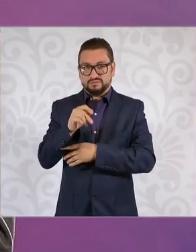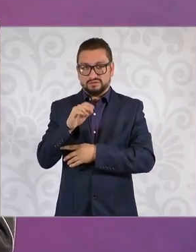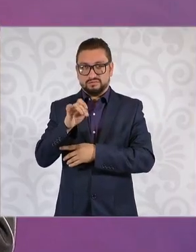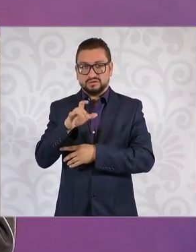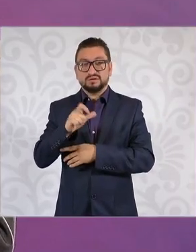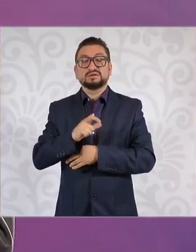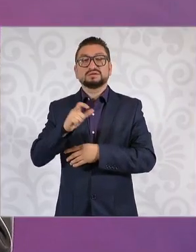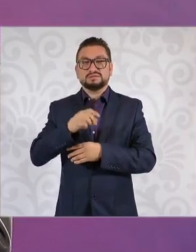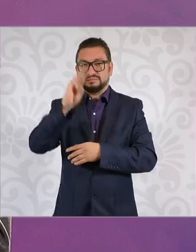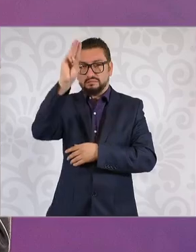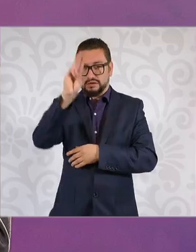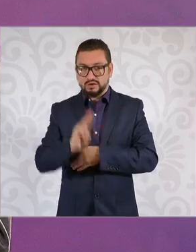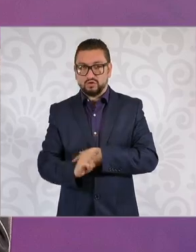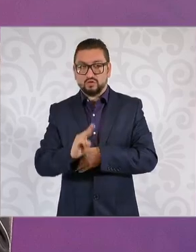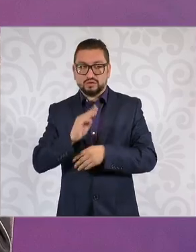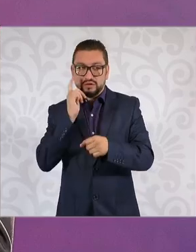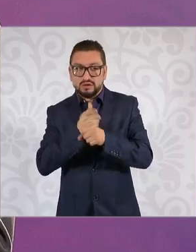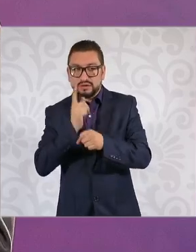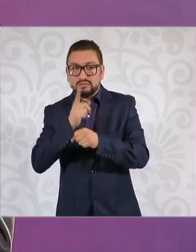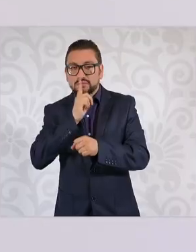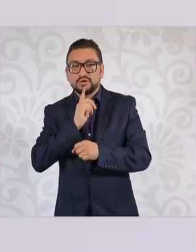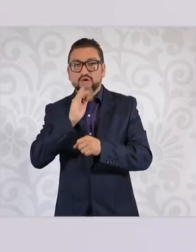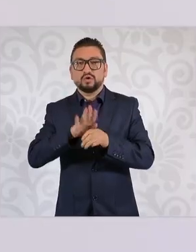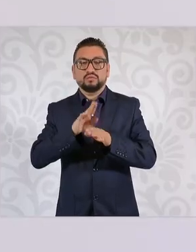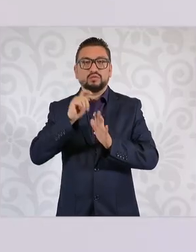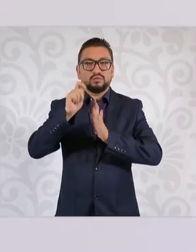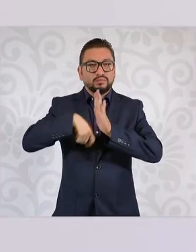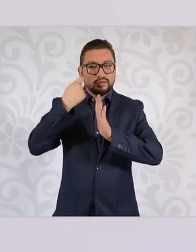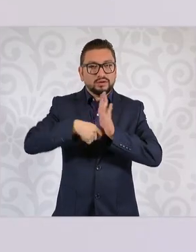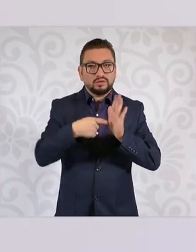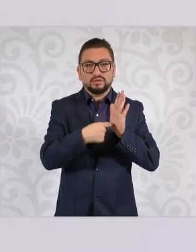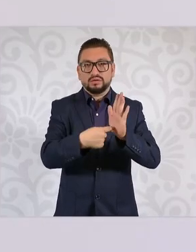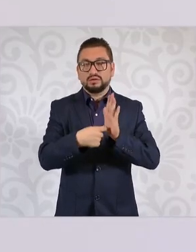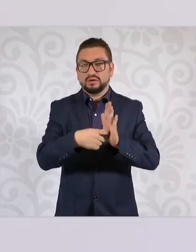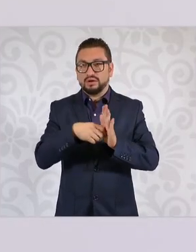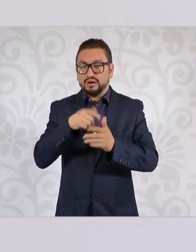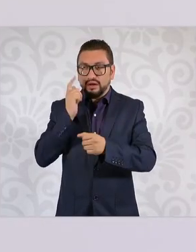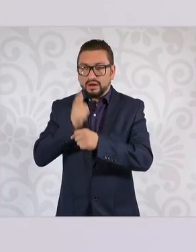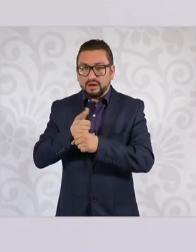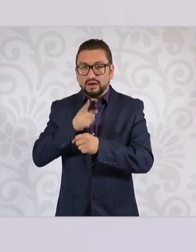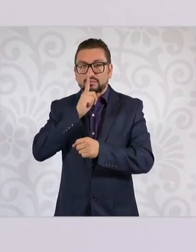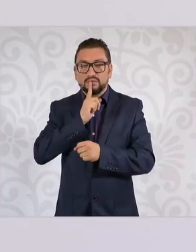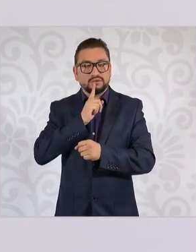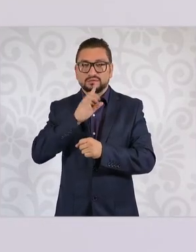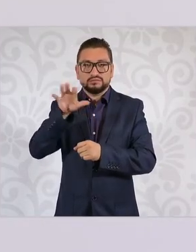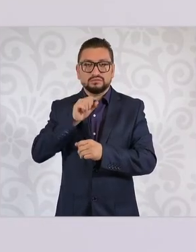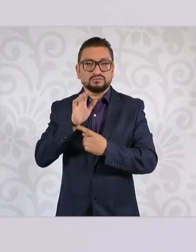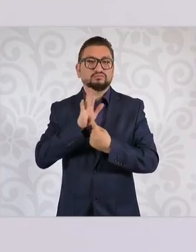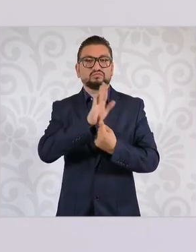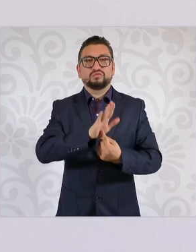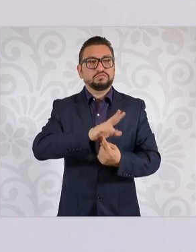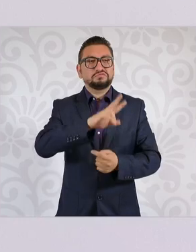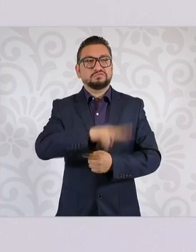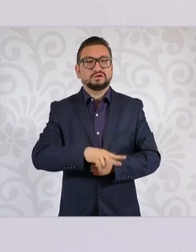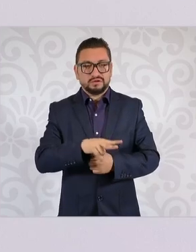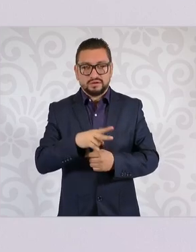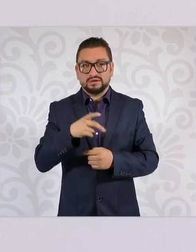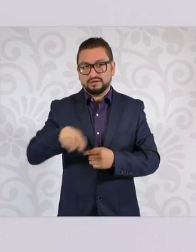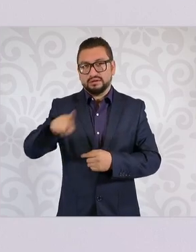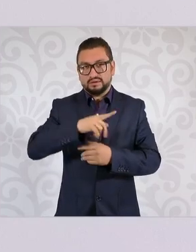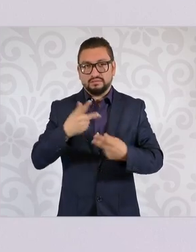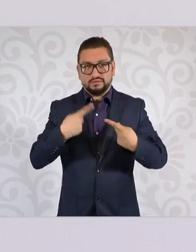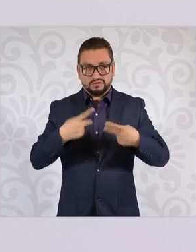sección Detector de Mentiras a través de videos con desmentidos realizados a partir de la participación de las y